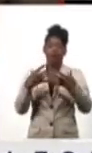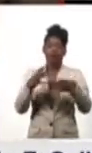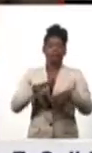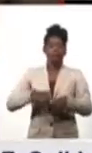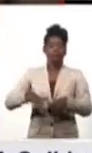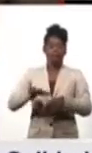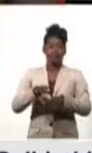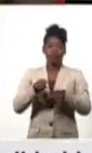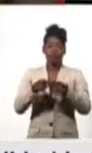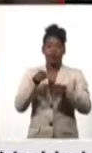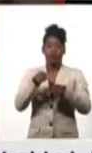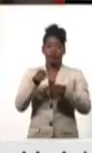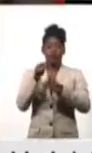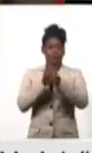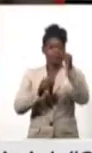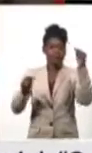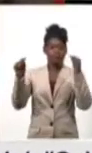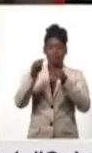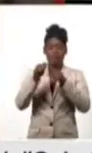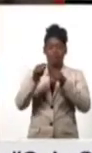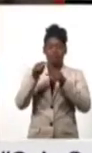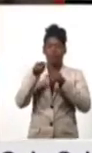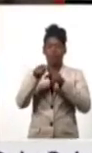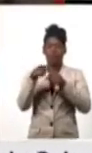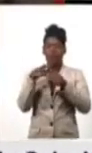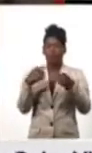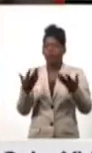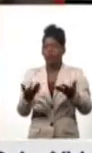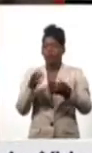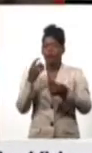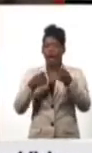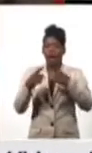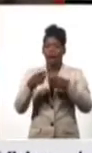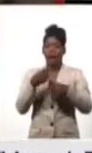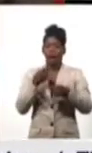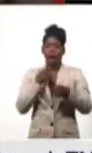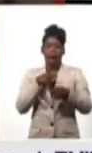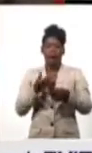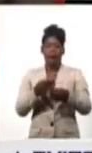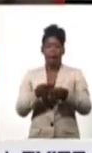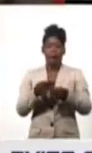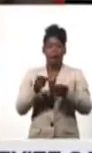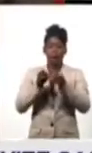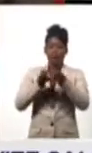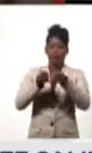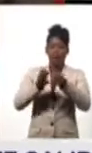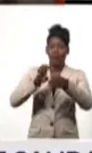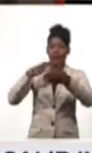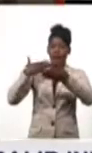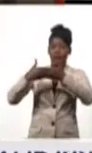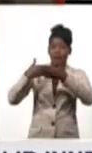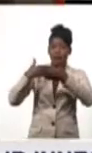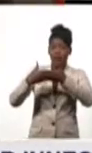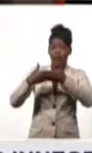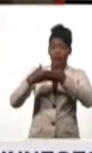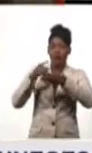porque cuando hay disposición inadecuada de residuales líquidos, por ejemplo, de las industrias, se disponen residuales líquidos a determinados cuerpos de